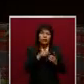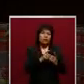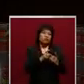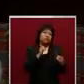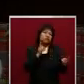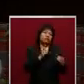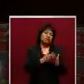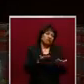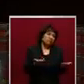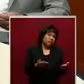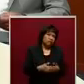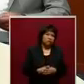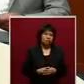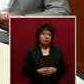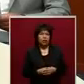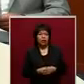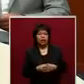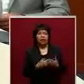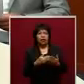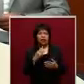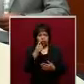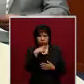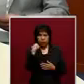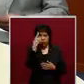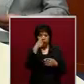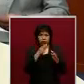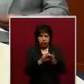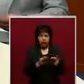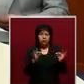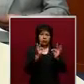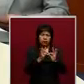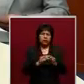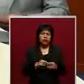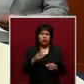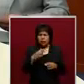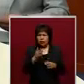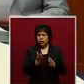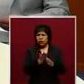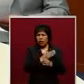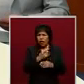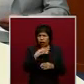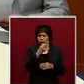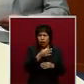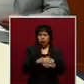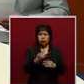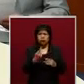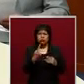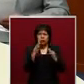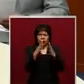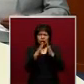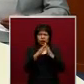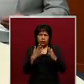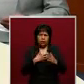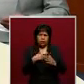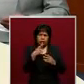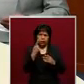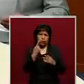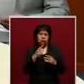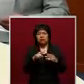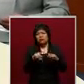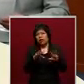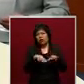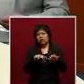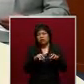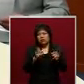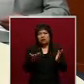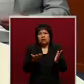distancia. A distancia, muy bien. Así es. Y los horarios también son importantes. Si lo comentabas hace un momento de cuando en una casa tienen un